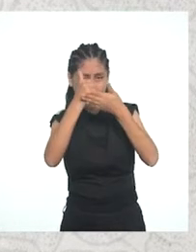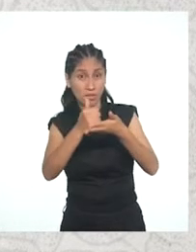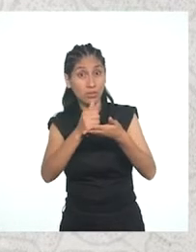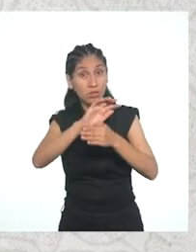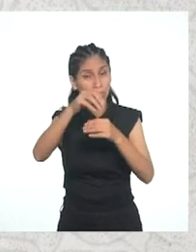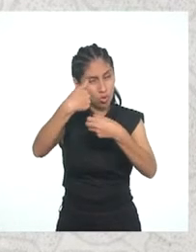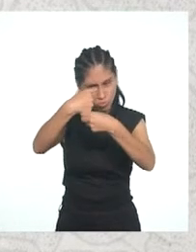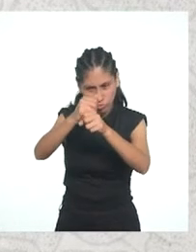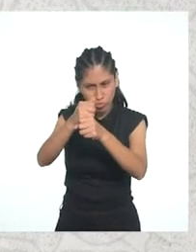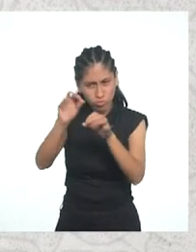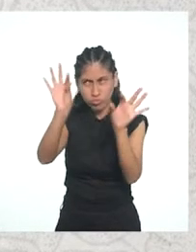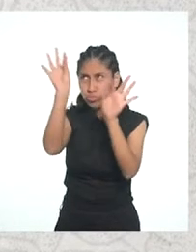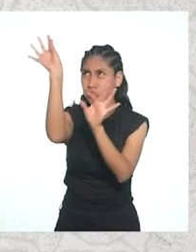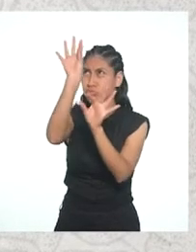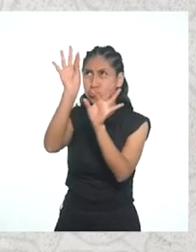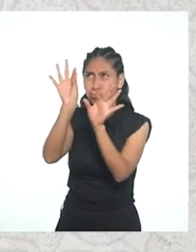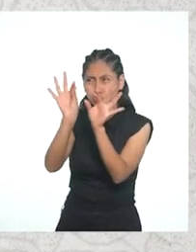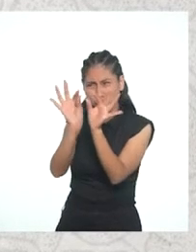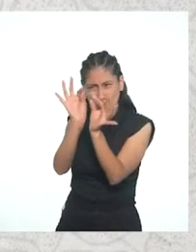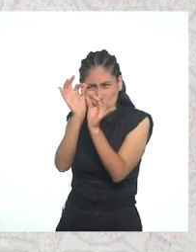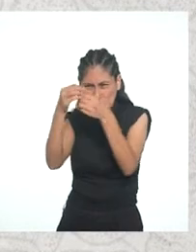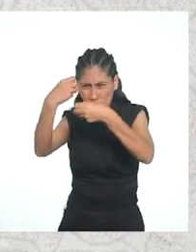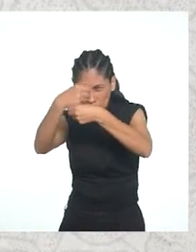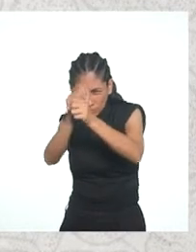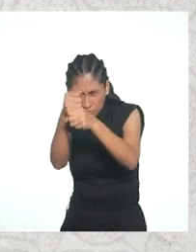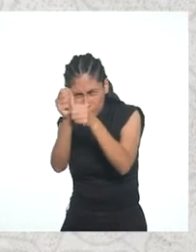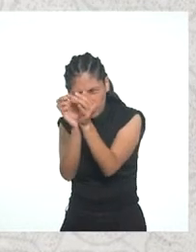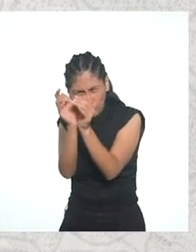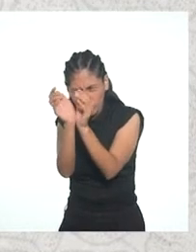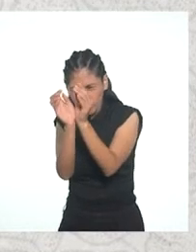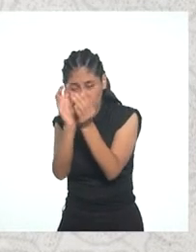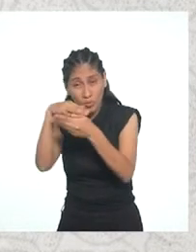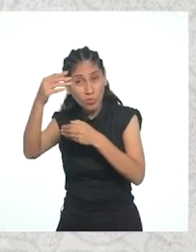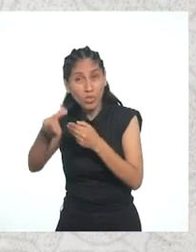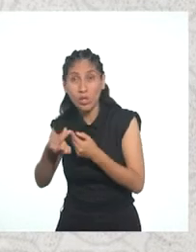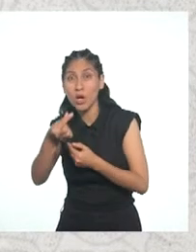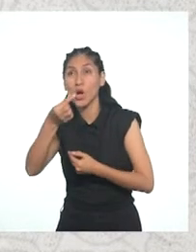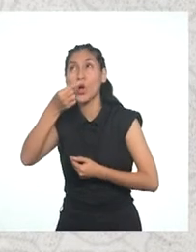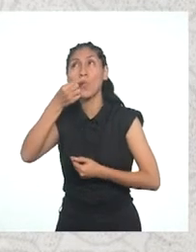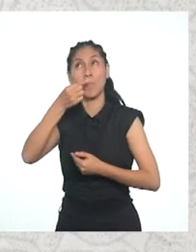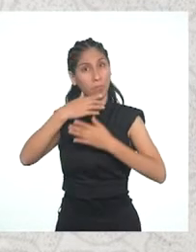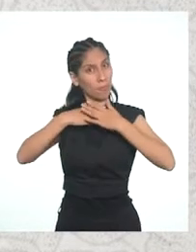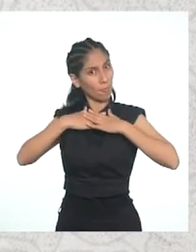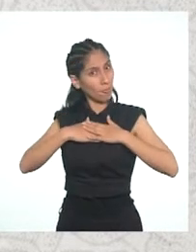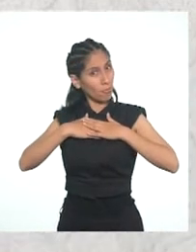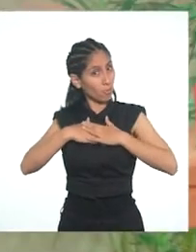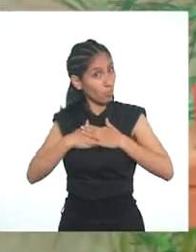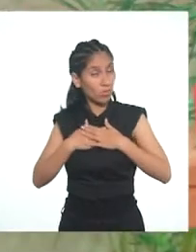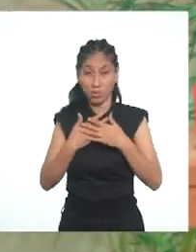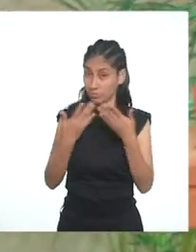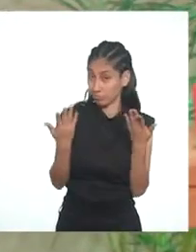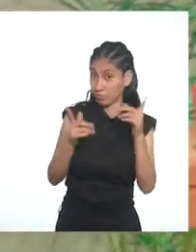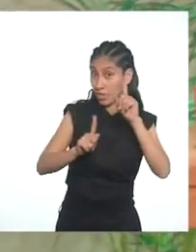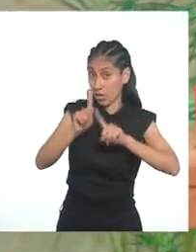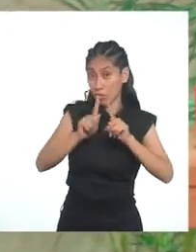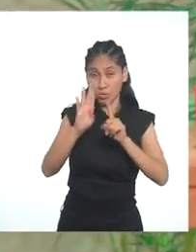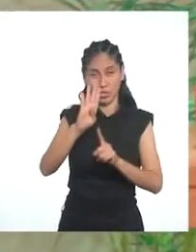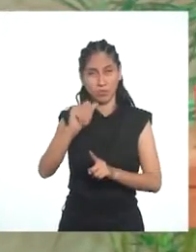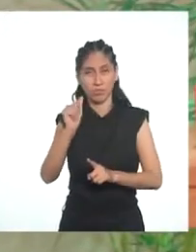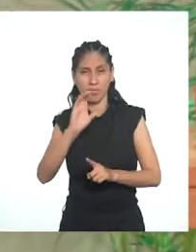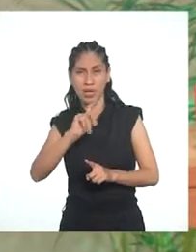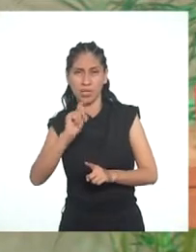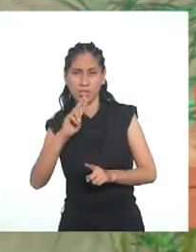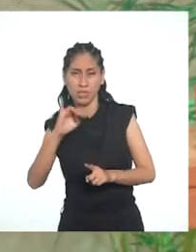producir antibióticos como la estreptomicina y la tetraciclina. Entonces, hay bacterias